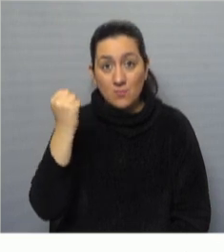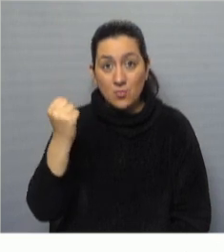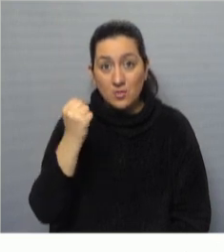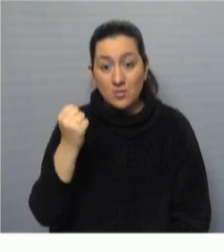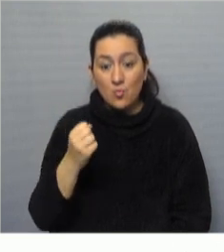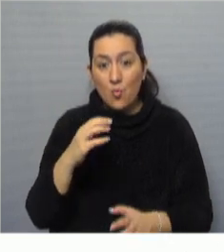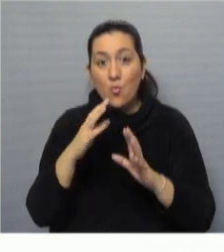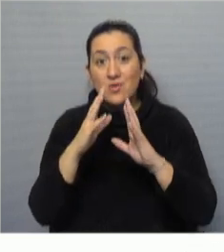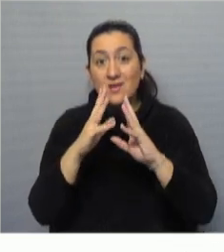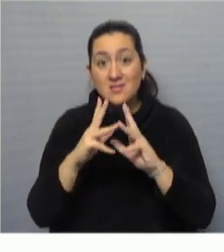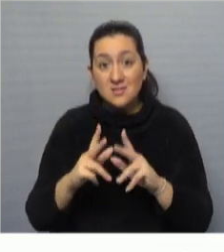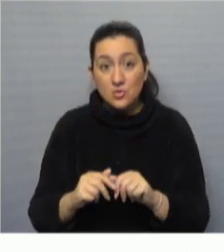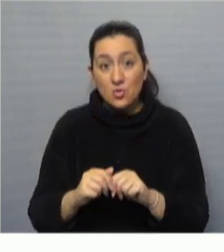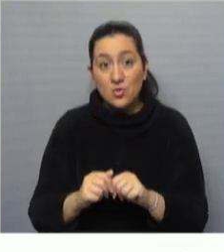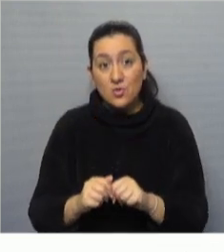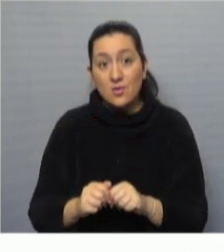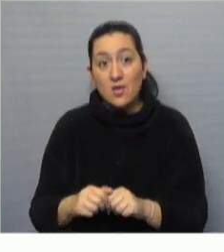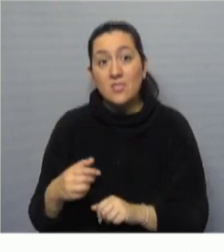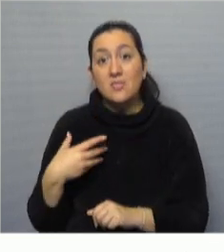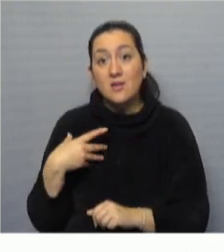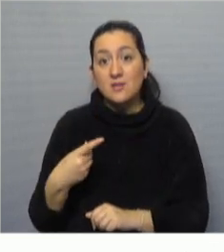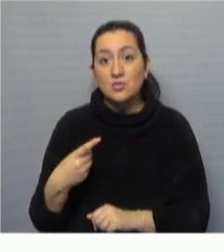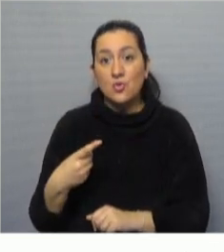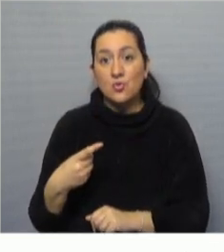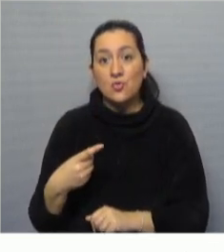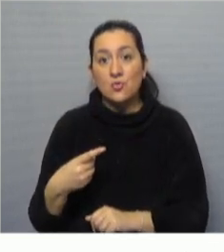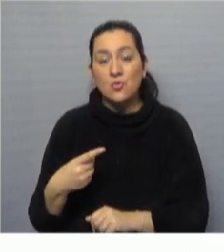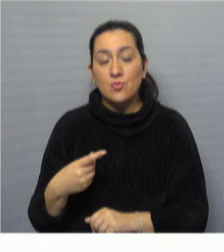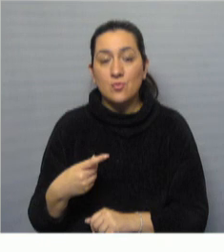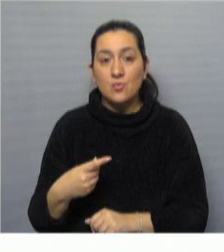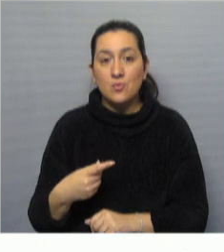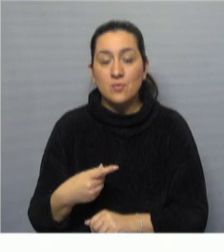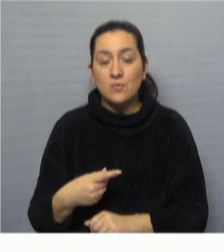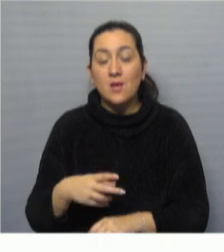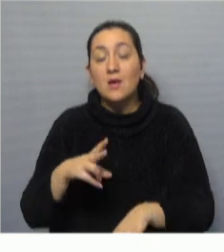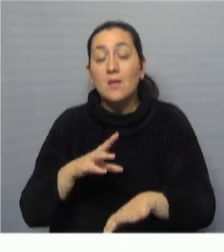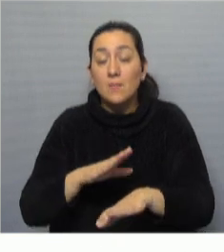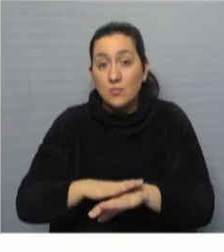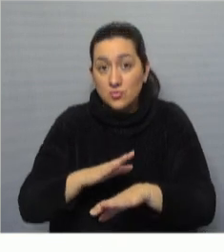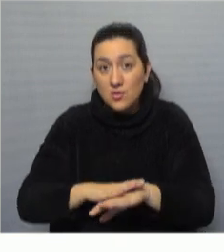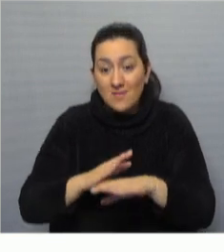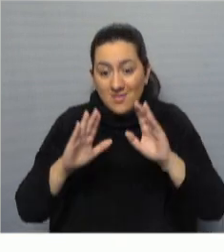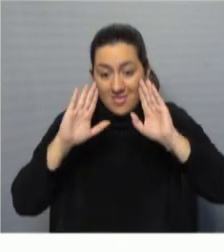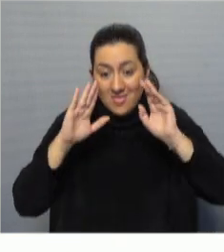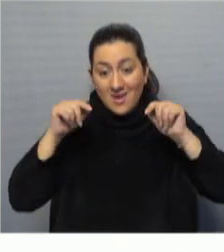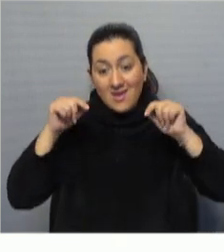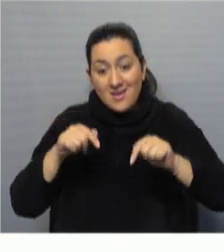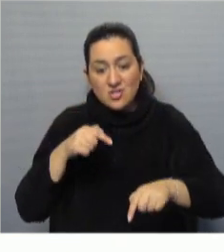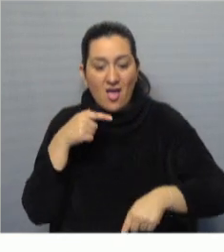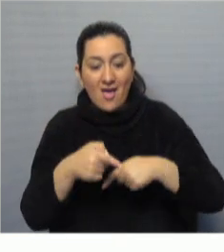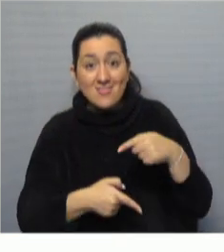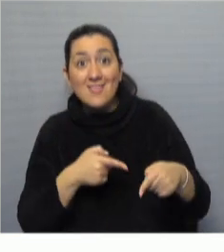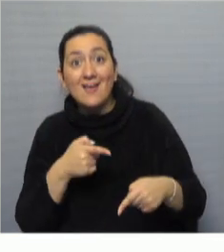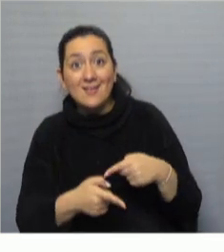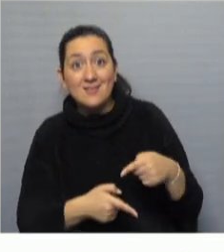organización en dirección de este que se ocupa de atender este tipo de ataques a este